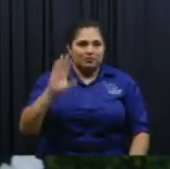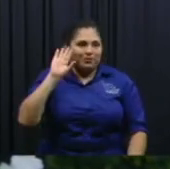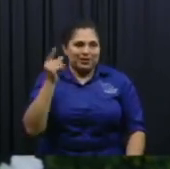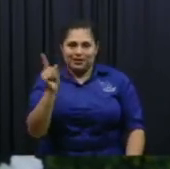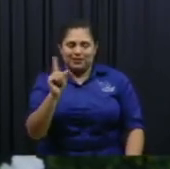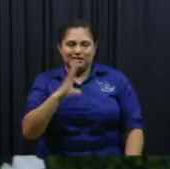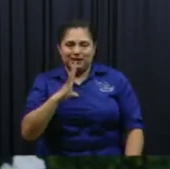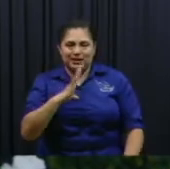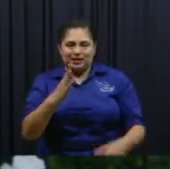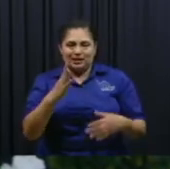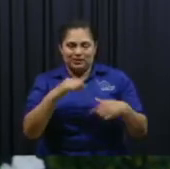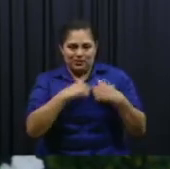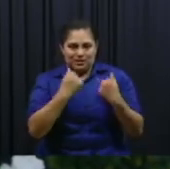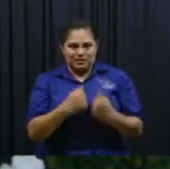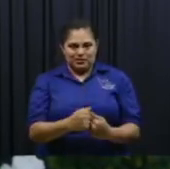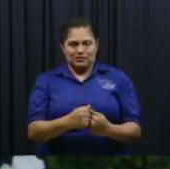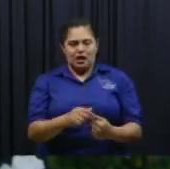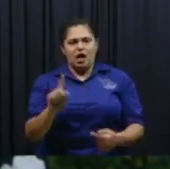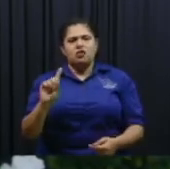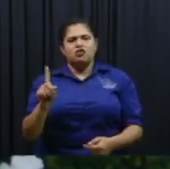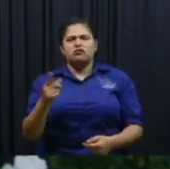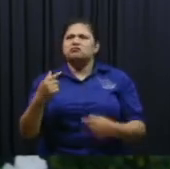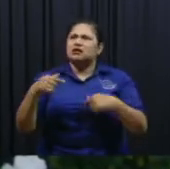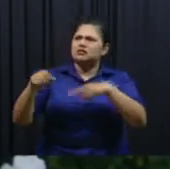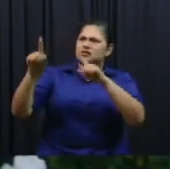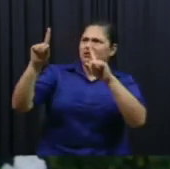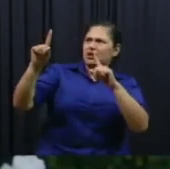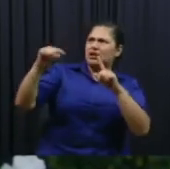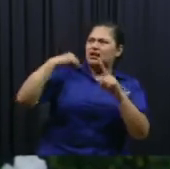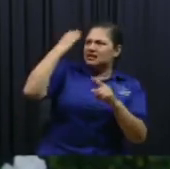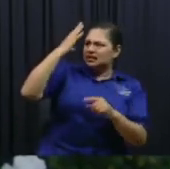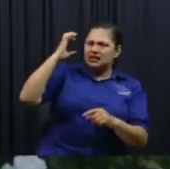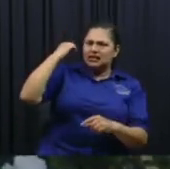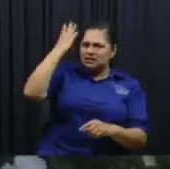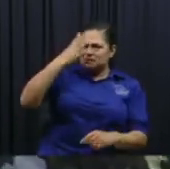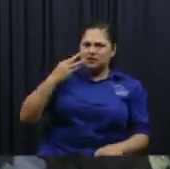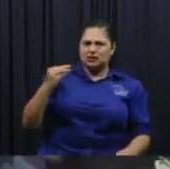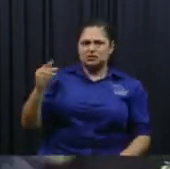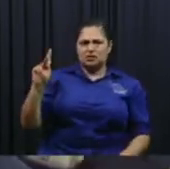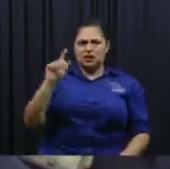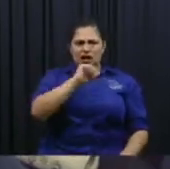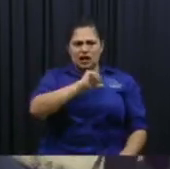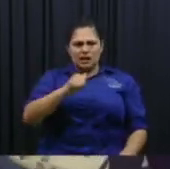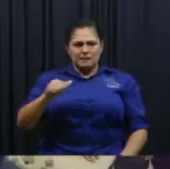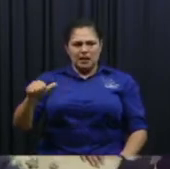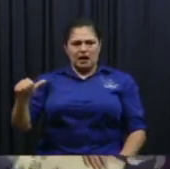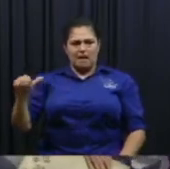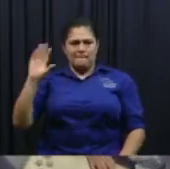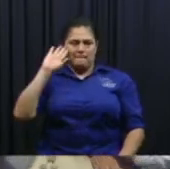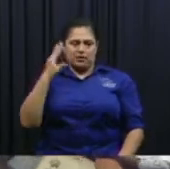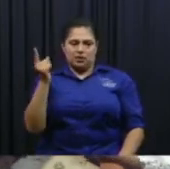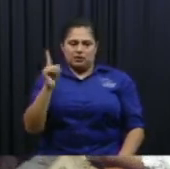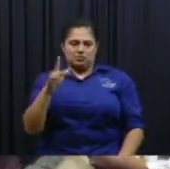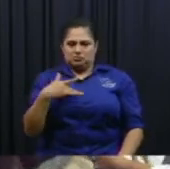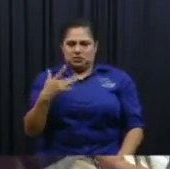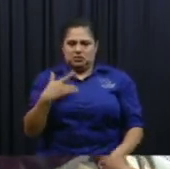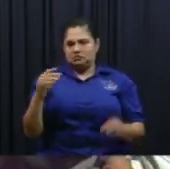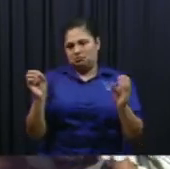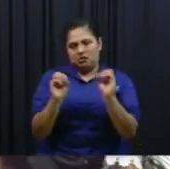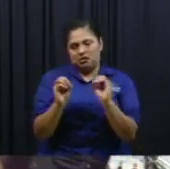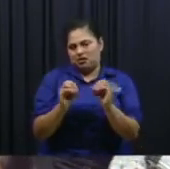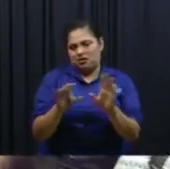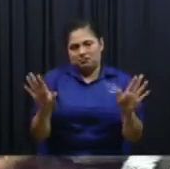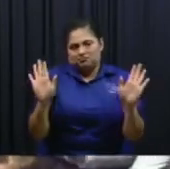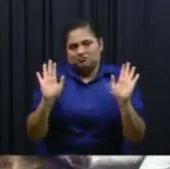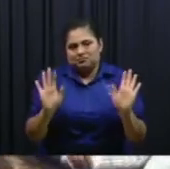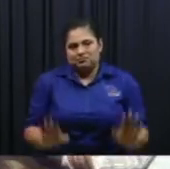dónde se irá el espíritu así y el alma Por qué no se siente nada hasta dónde llega